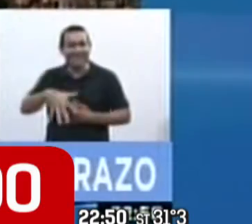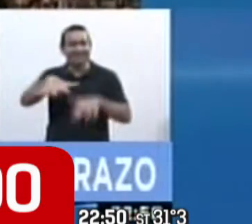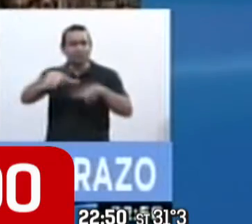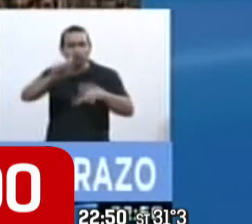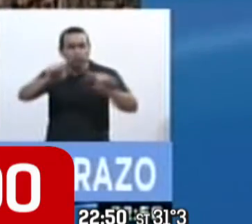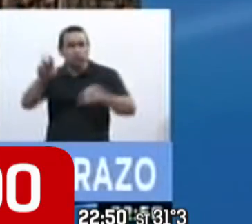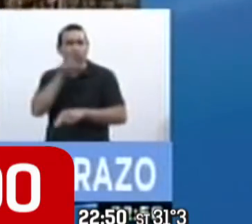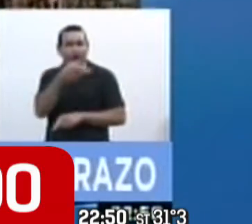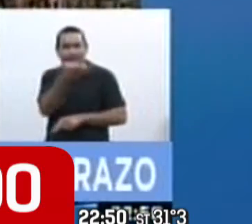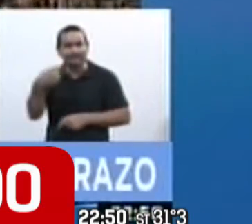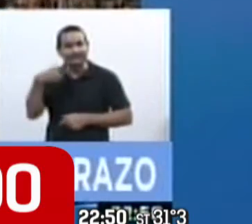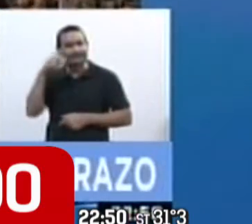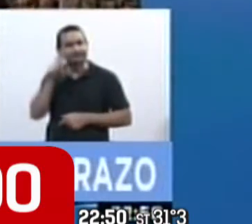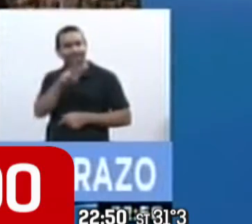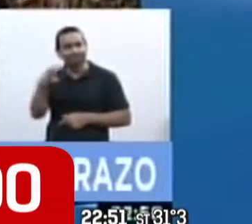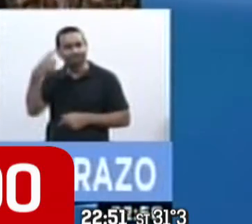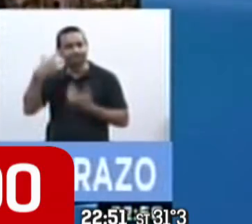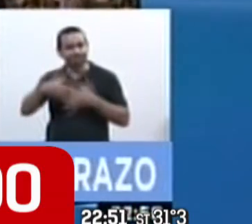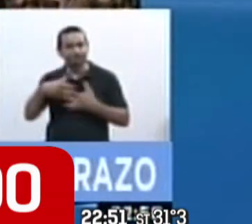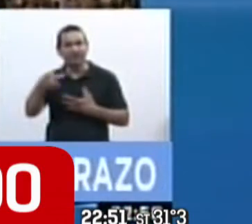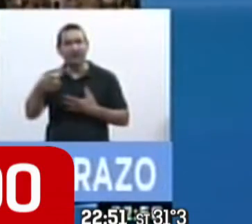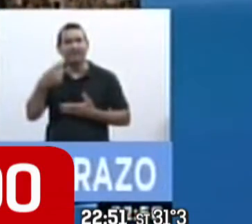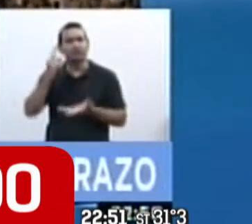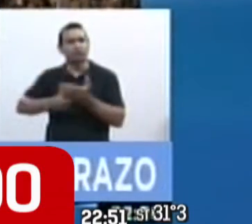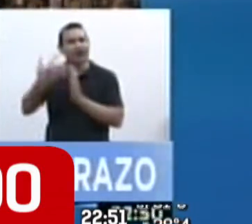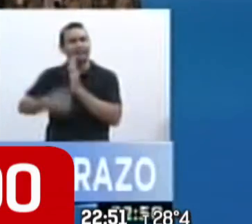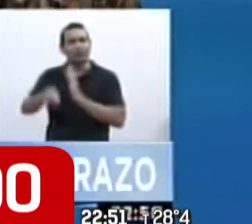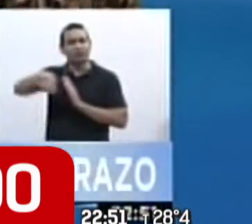mujeres que deciden abortar.